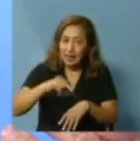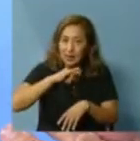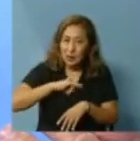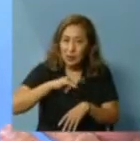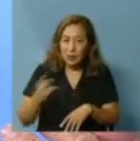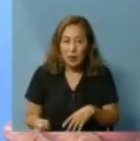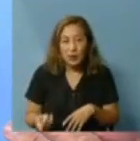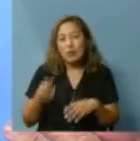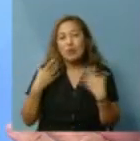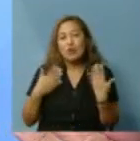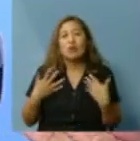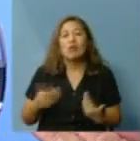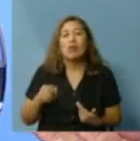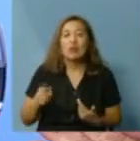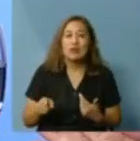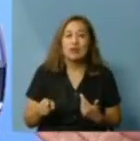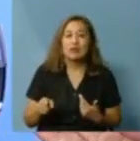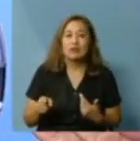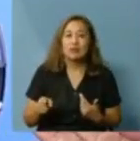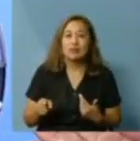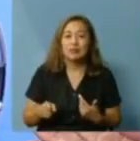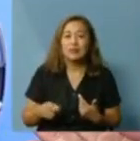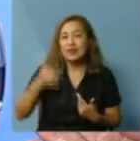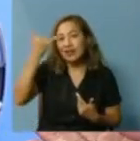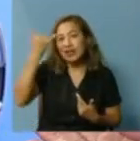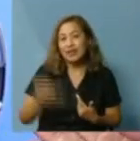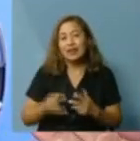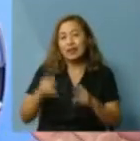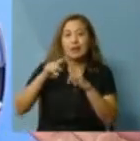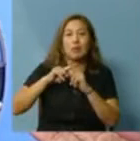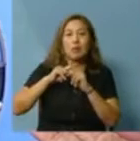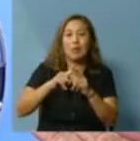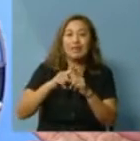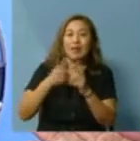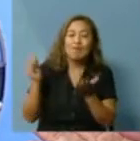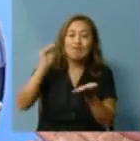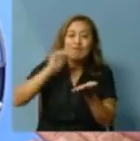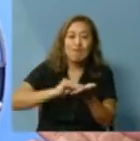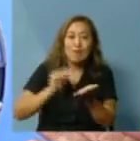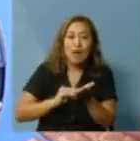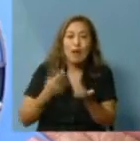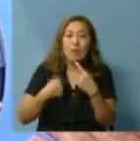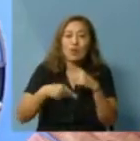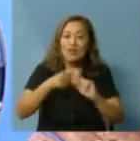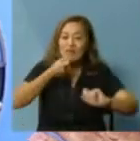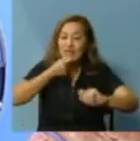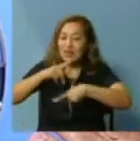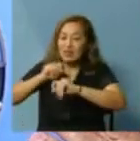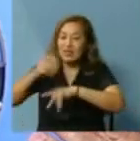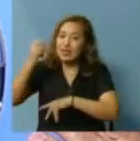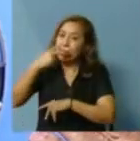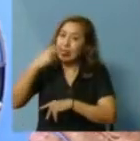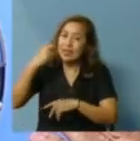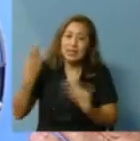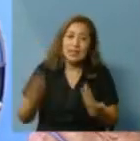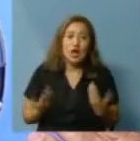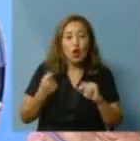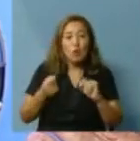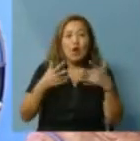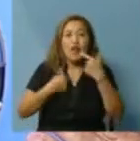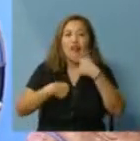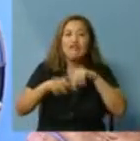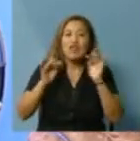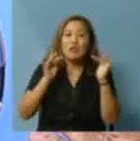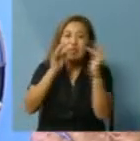vamos a poder tener un ingreso extra por el tema de la venta de la energía a través del sistema